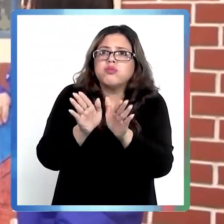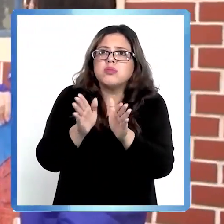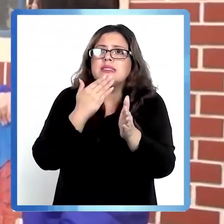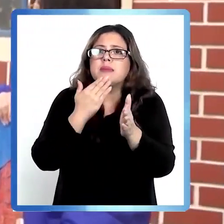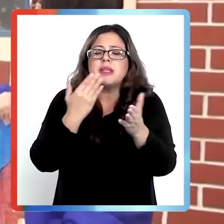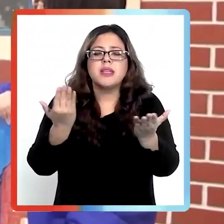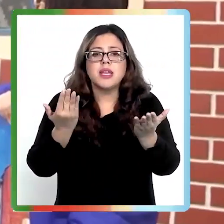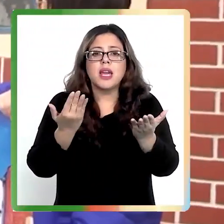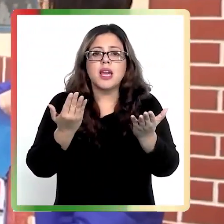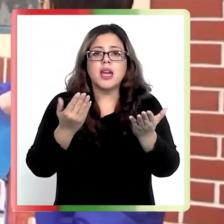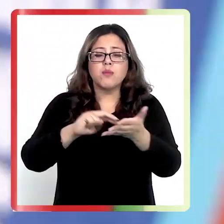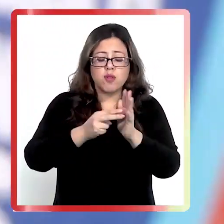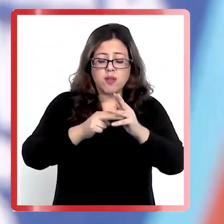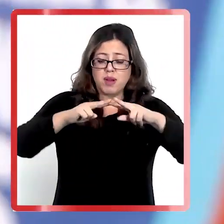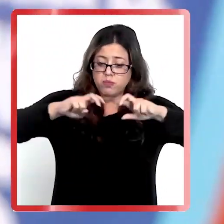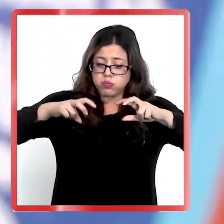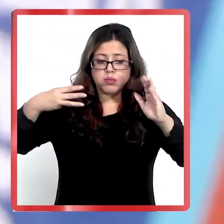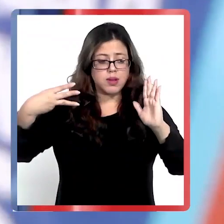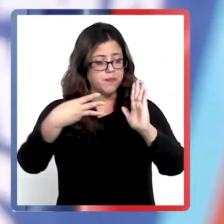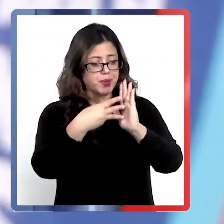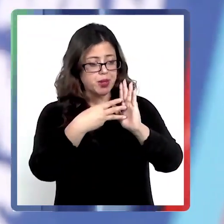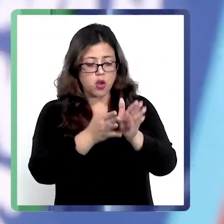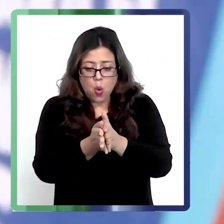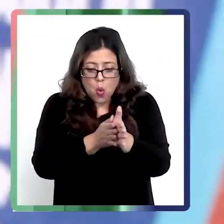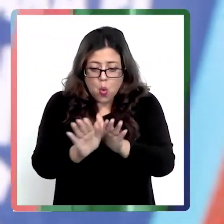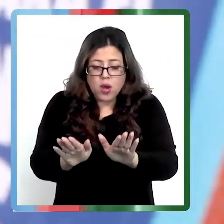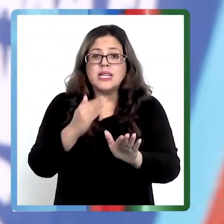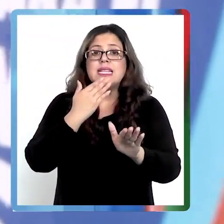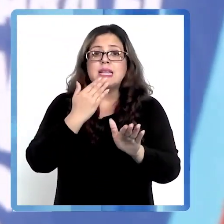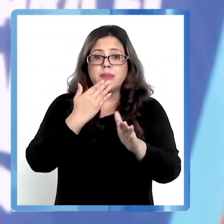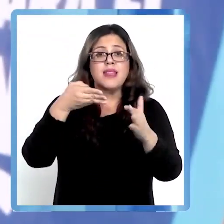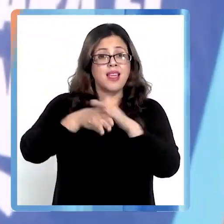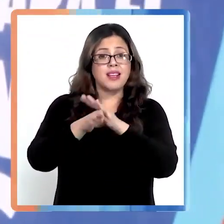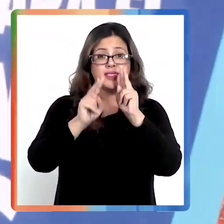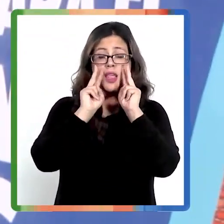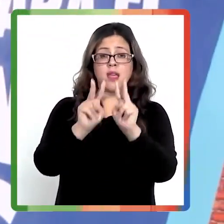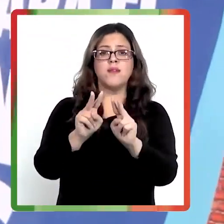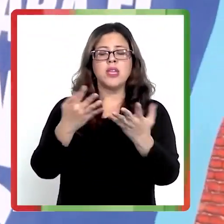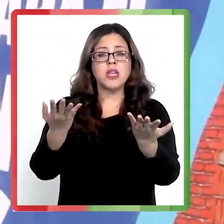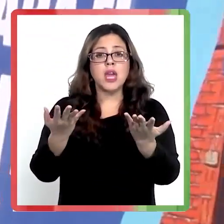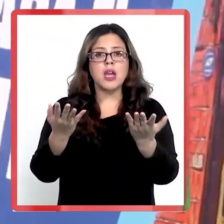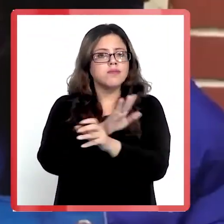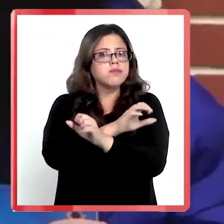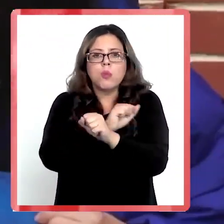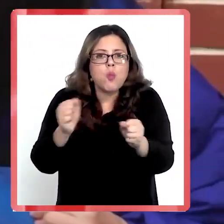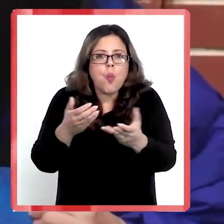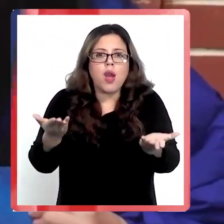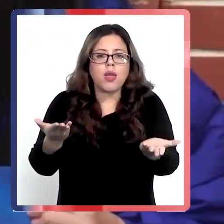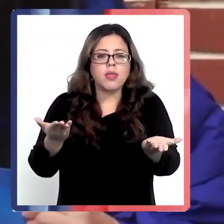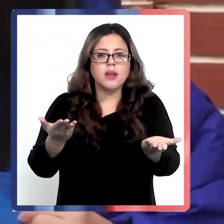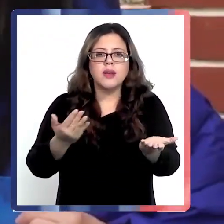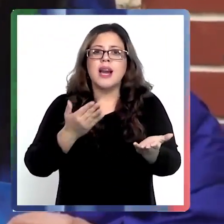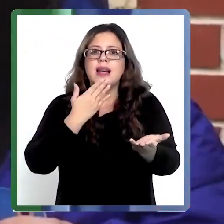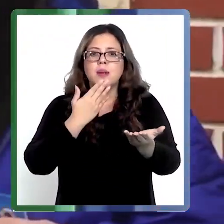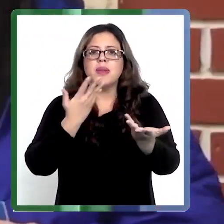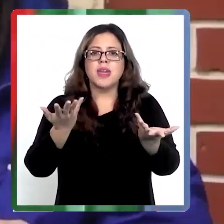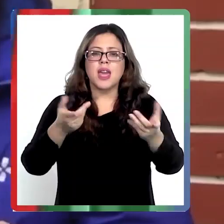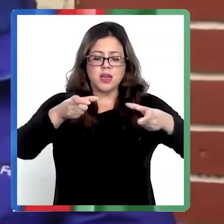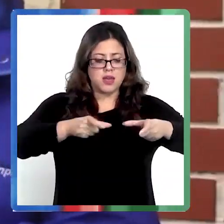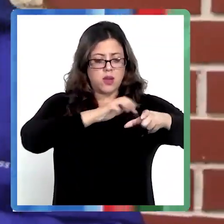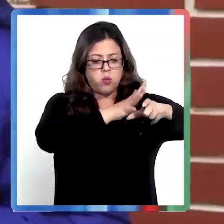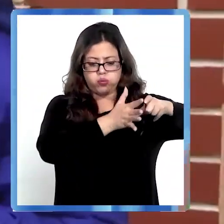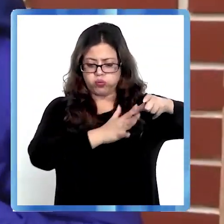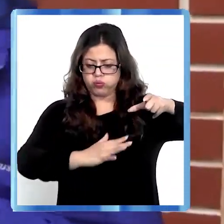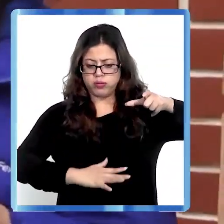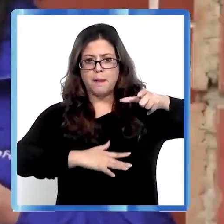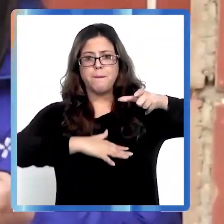sistema eléctrico colapsa también por el uso de calefactores, los accesos, como ustedes pueden observar, están intransitables, los sistemas de